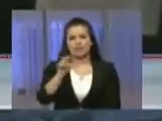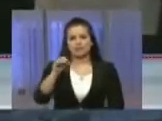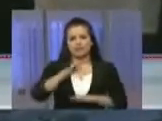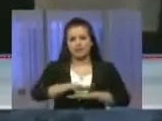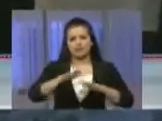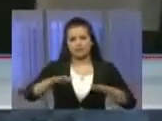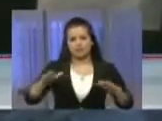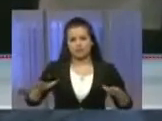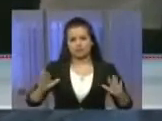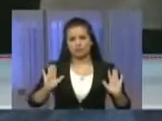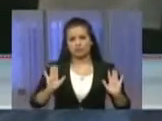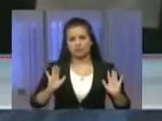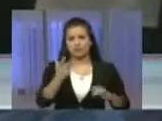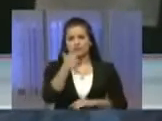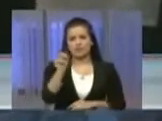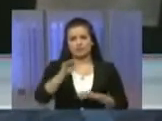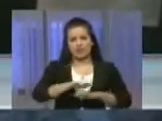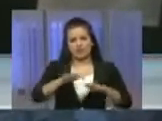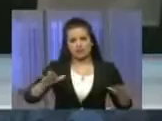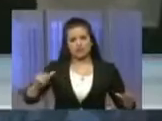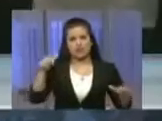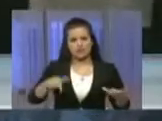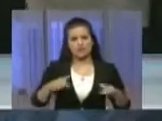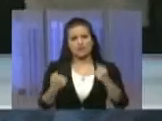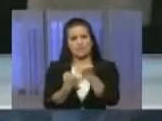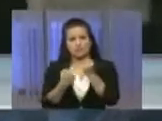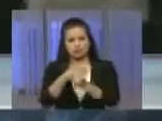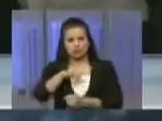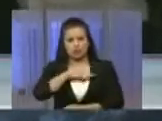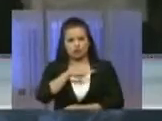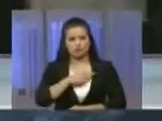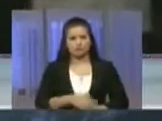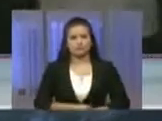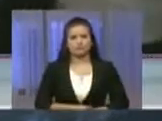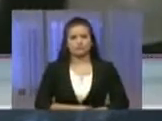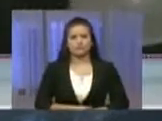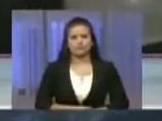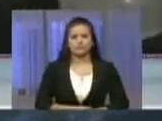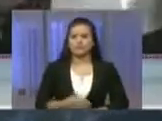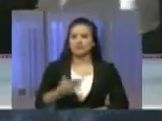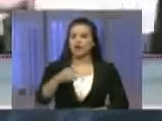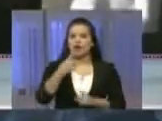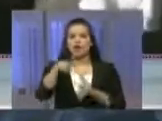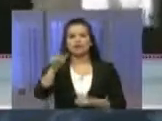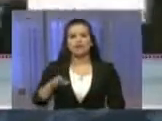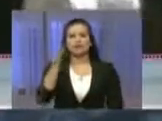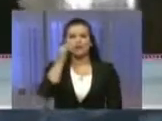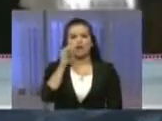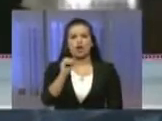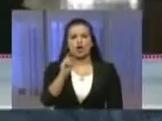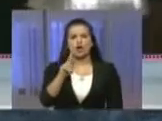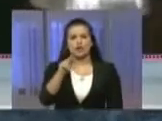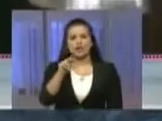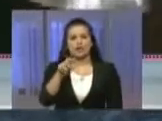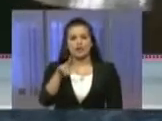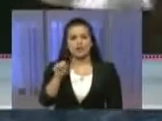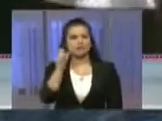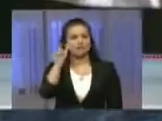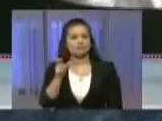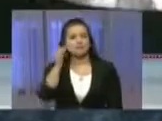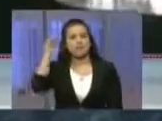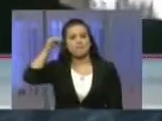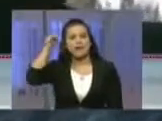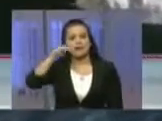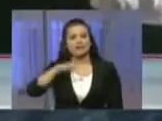niños en esta base de Misión fuerza Revolucionaria gracias gracias Josmar oseli oseli es la maestra de